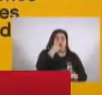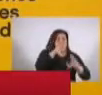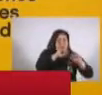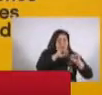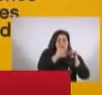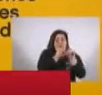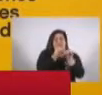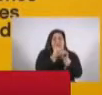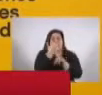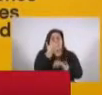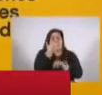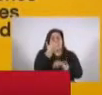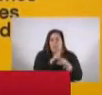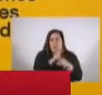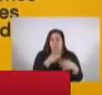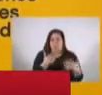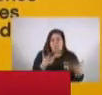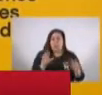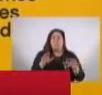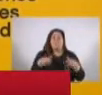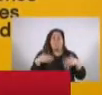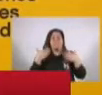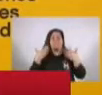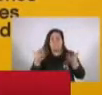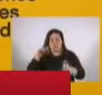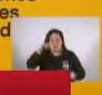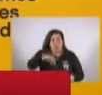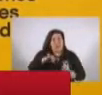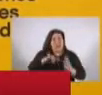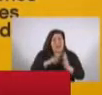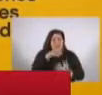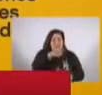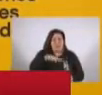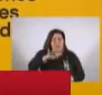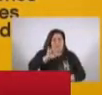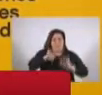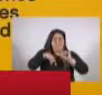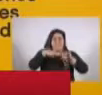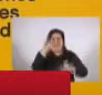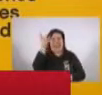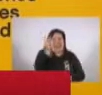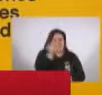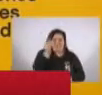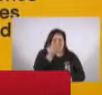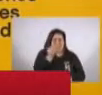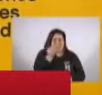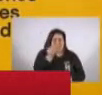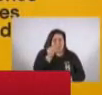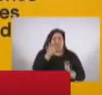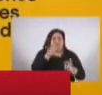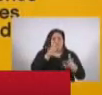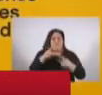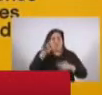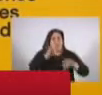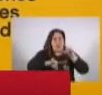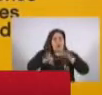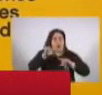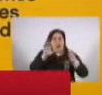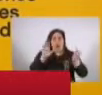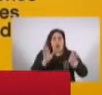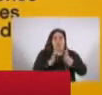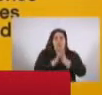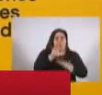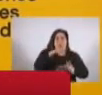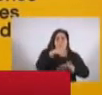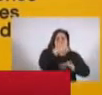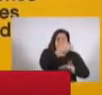todos. Exactamente, es para los chicos. Colegios públicos y colegios privados también. Exactamente, es para todos, por eso aquel que ya lo pagó, porque estuve preguntando sobre el